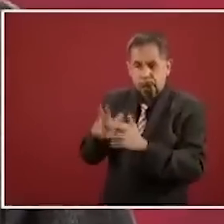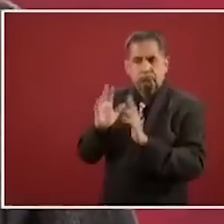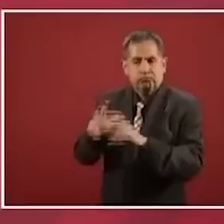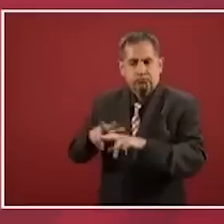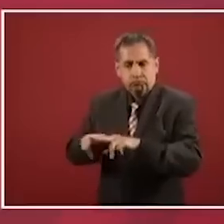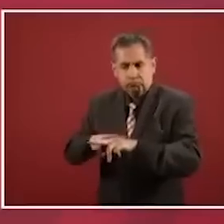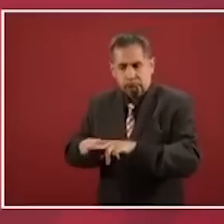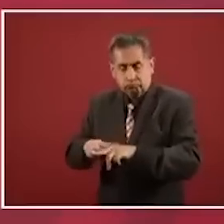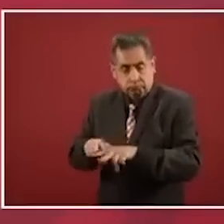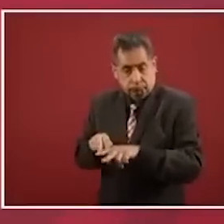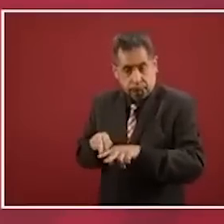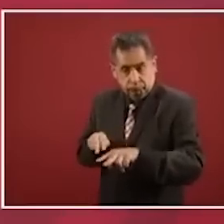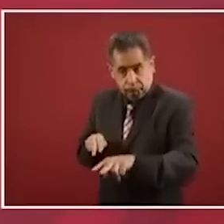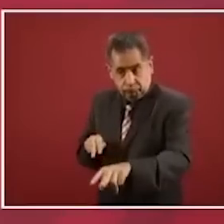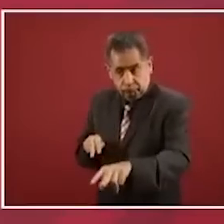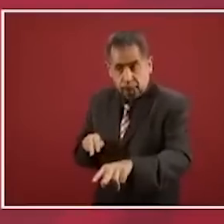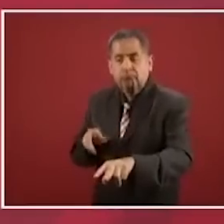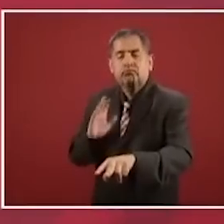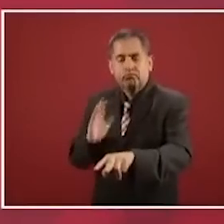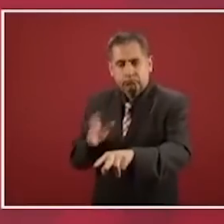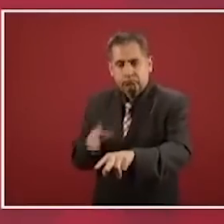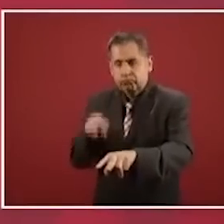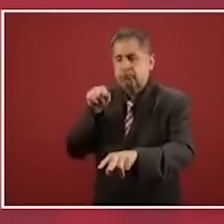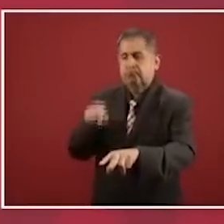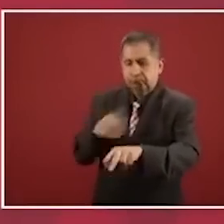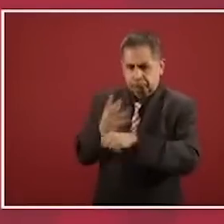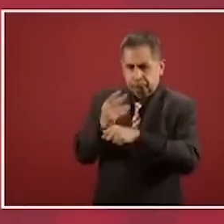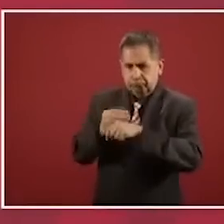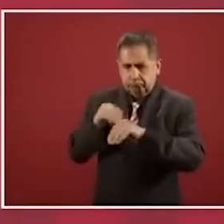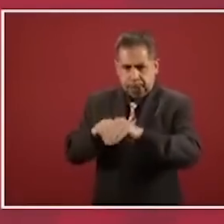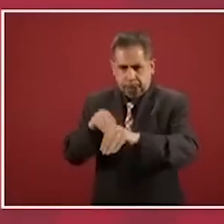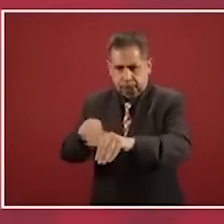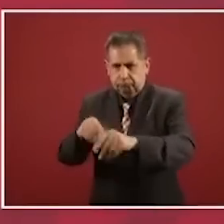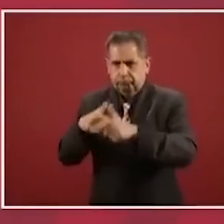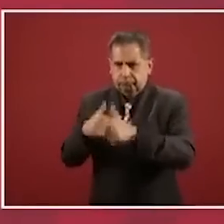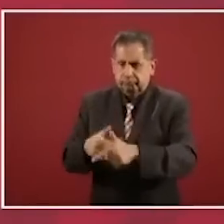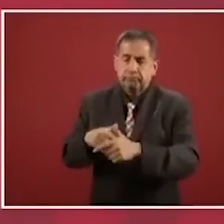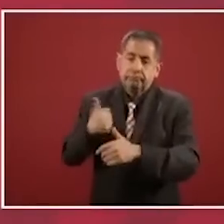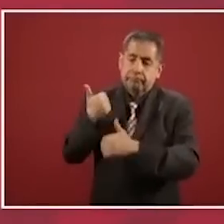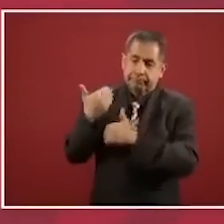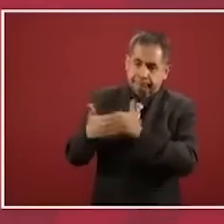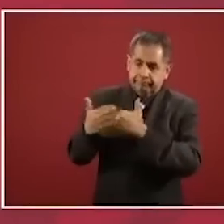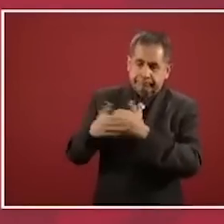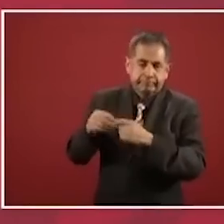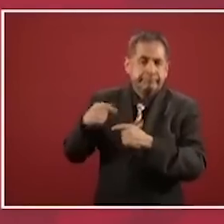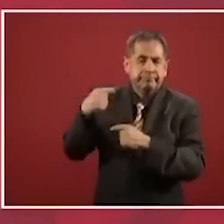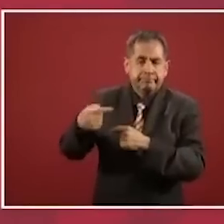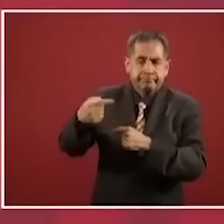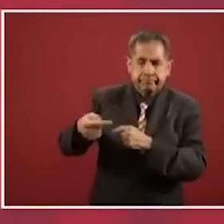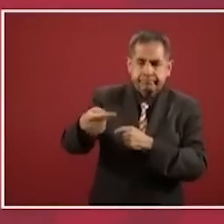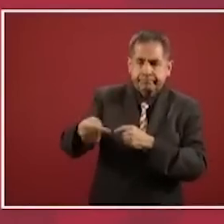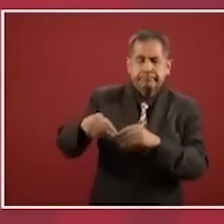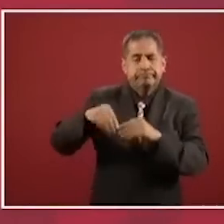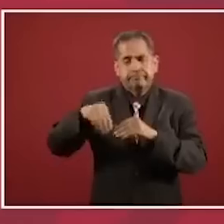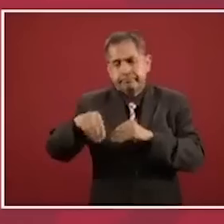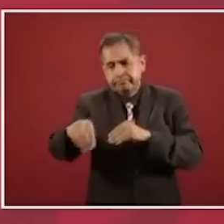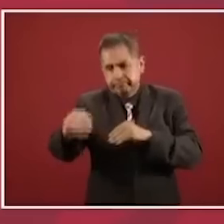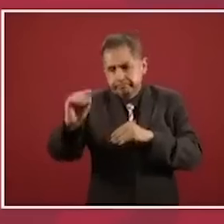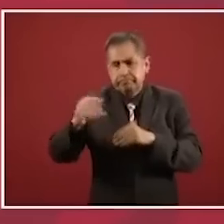vía, las zonas más accesibles del proyecto, y iremos desarrollando las siguientes propuestas para que tengamos